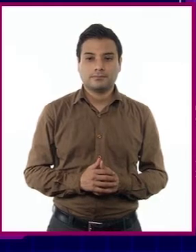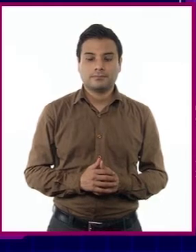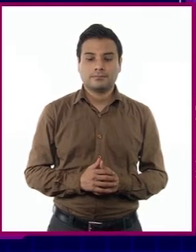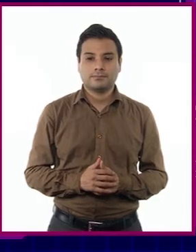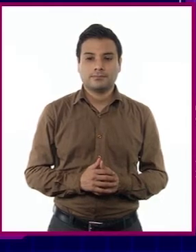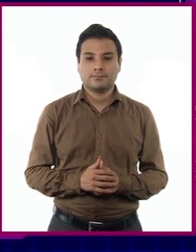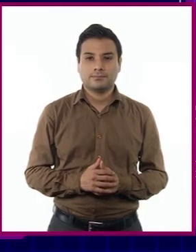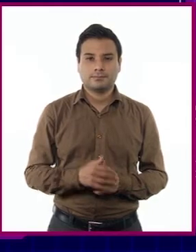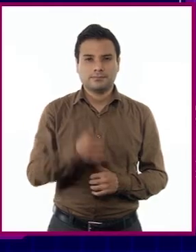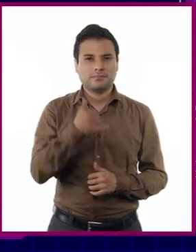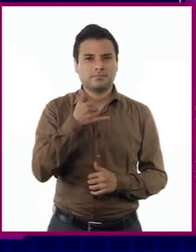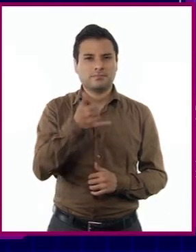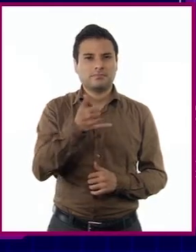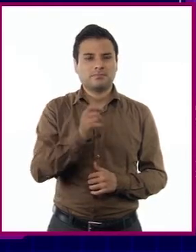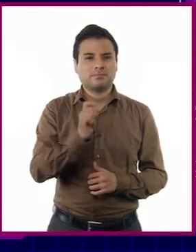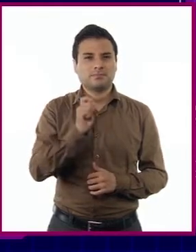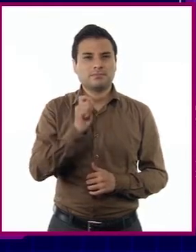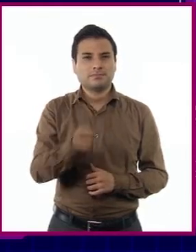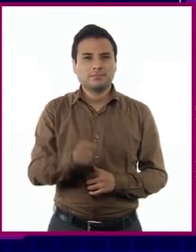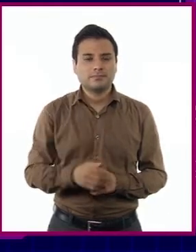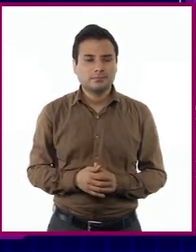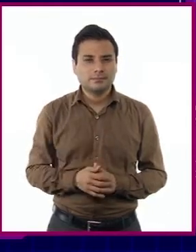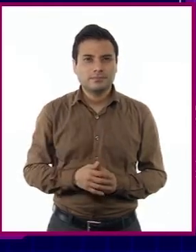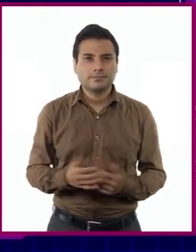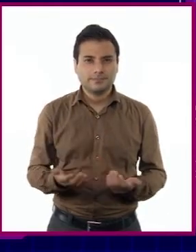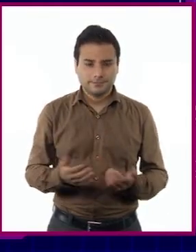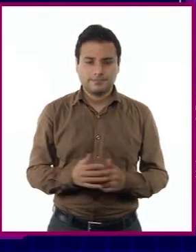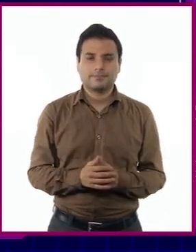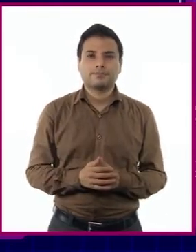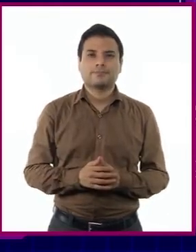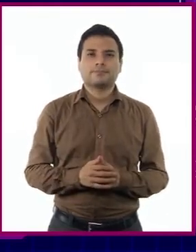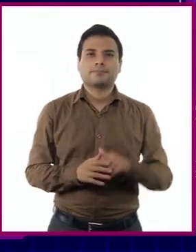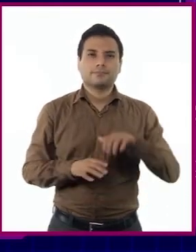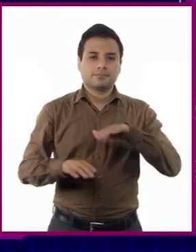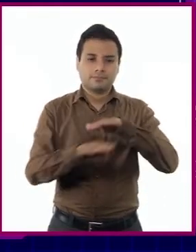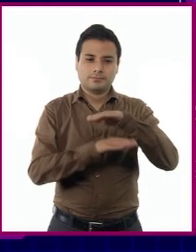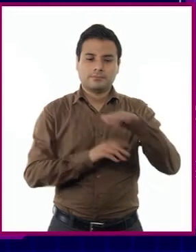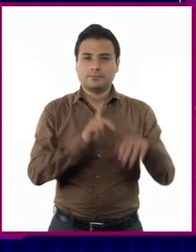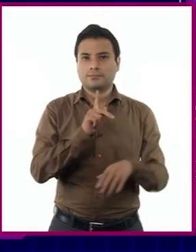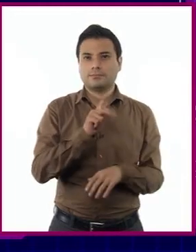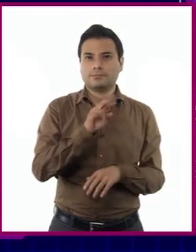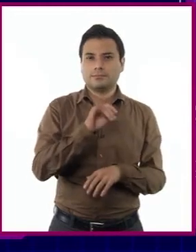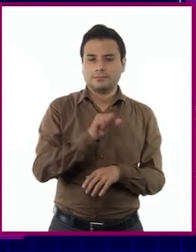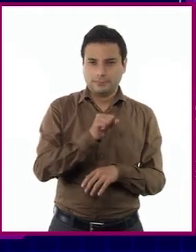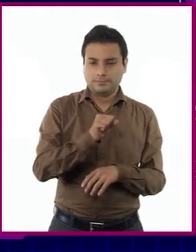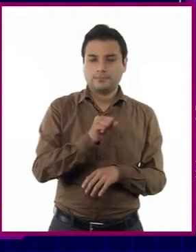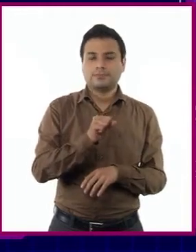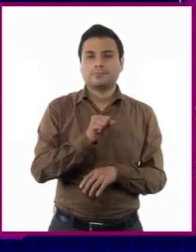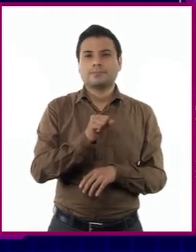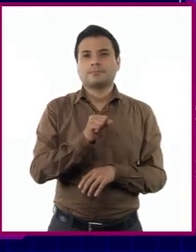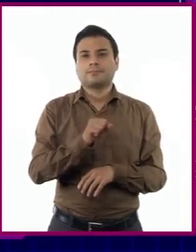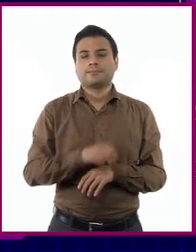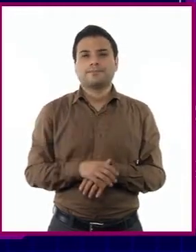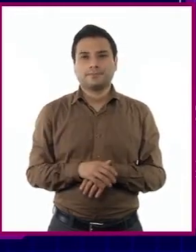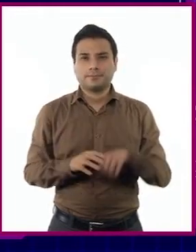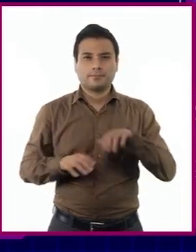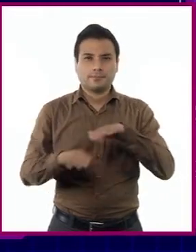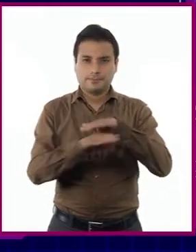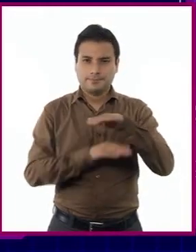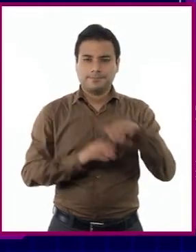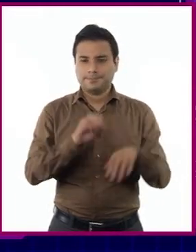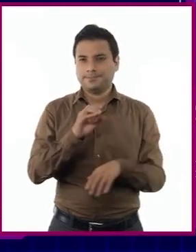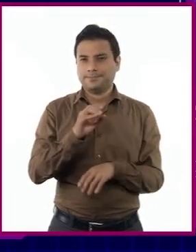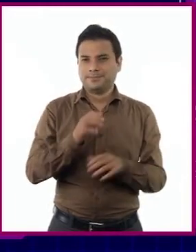entre el área de la base del prisma recto y el área de la base del cilindro la expresión